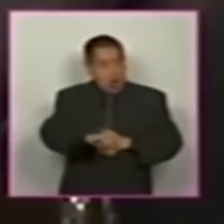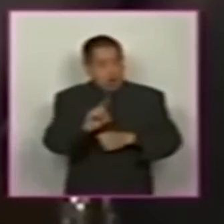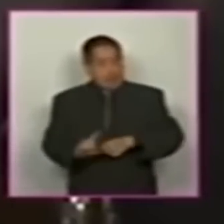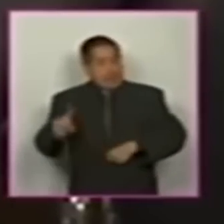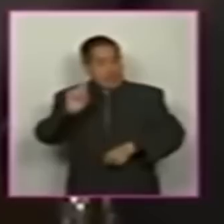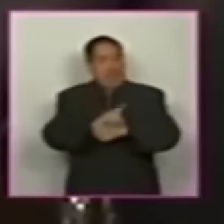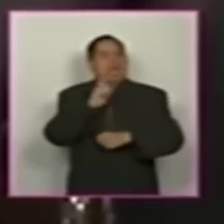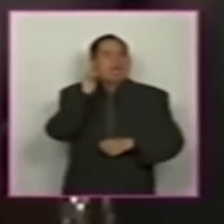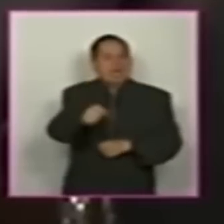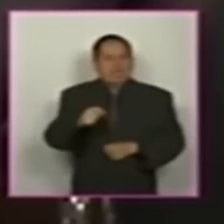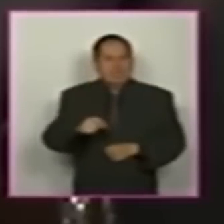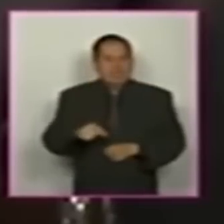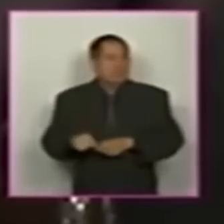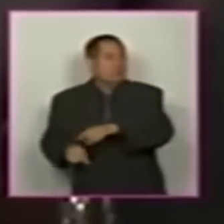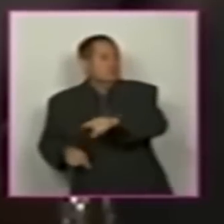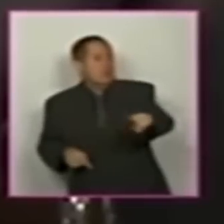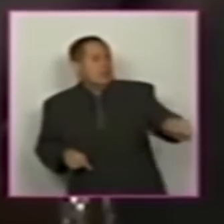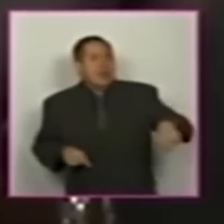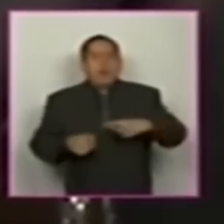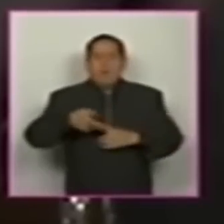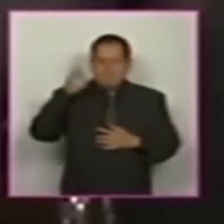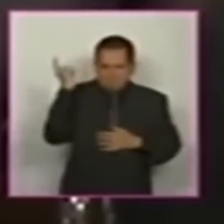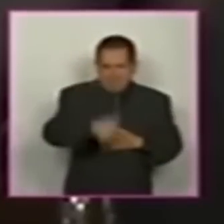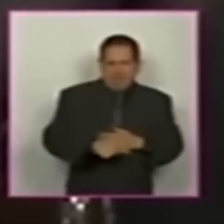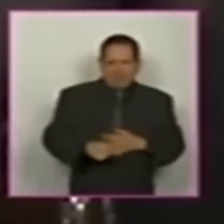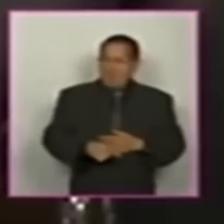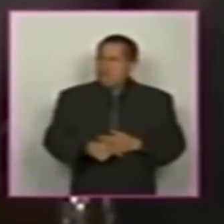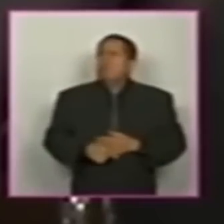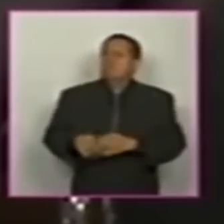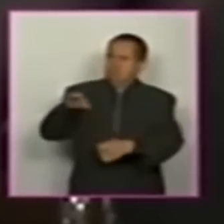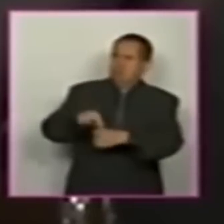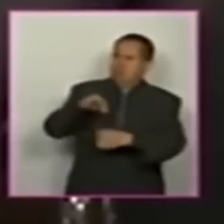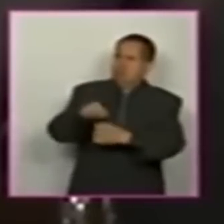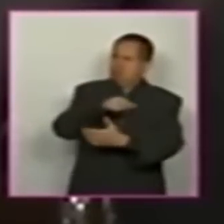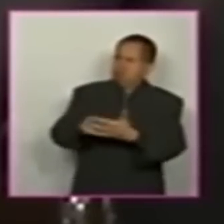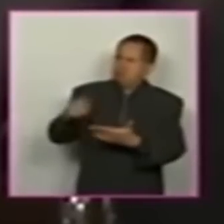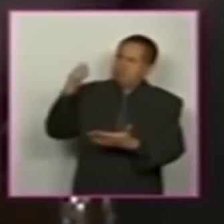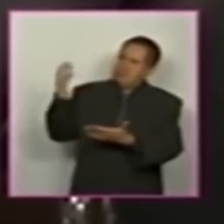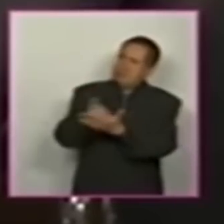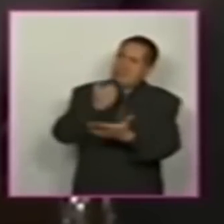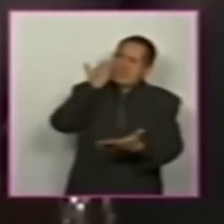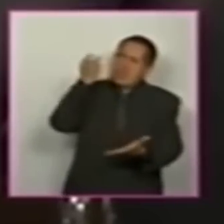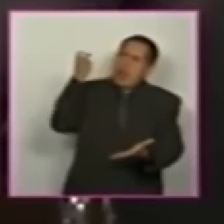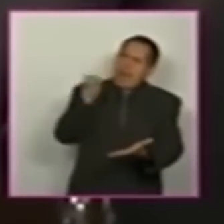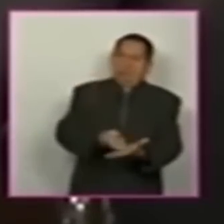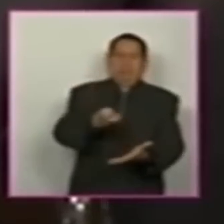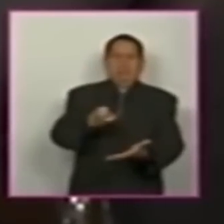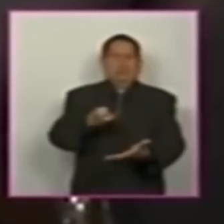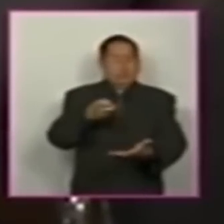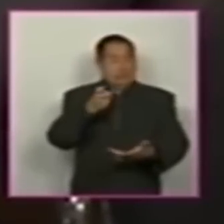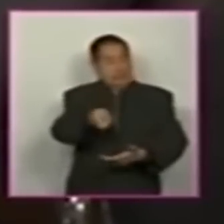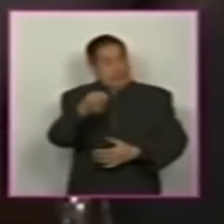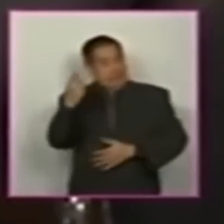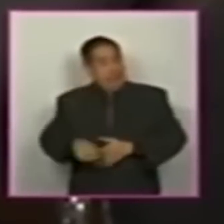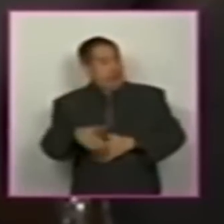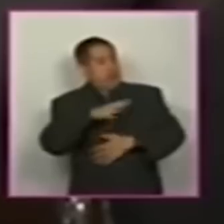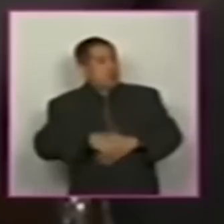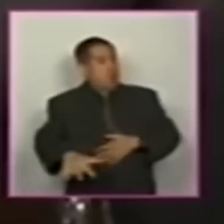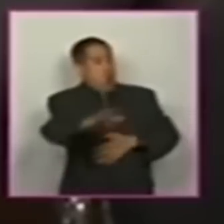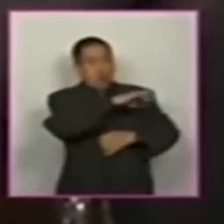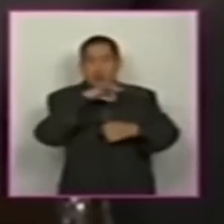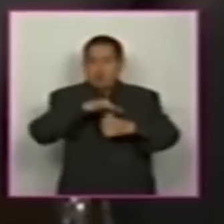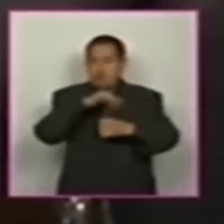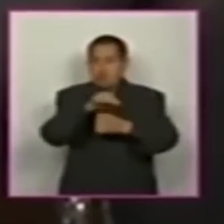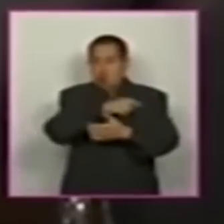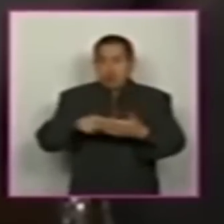procesales lo importante es que el presidente de la República se haga conocedor formalmente de la resolución, y yo creo que si hay un periodo vacacional